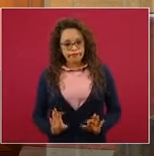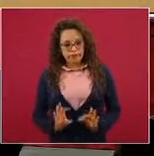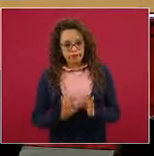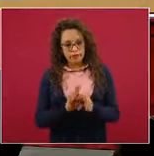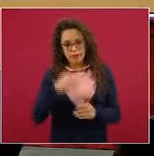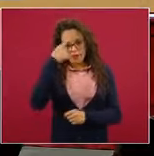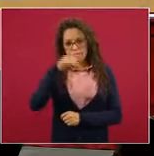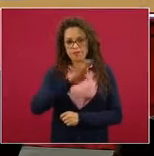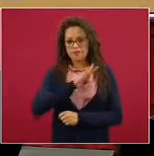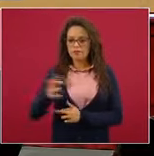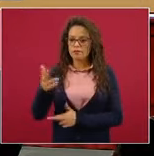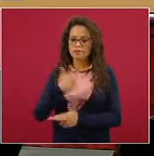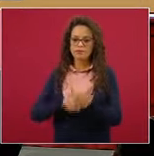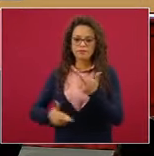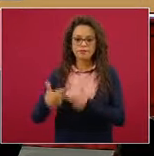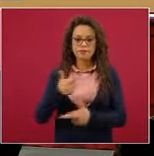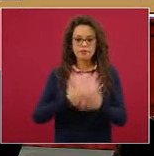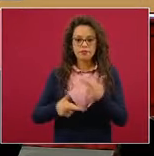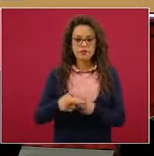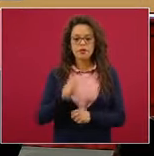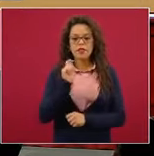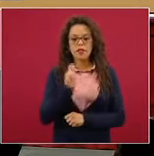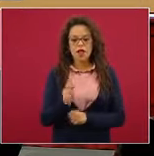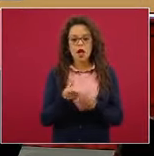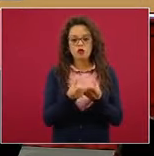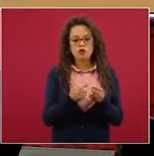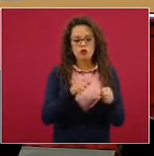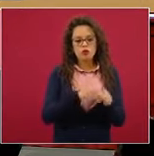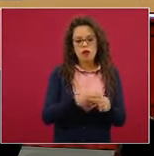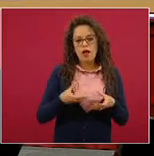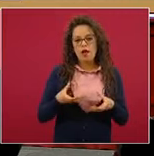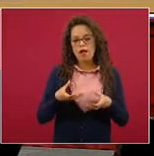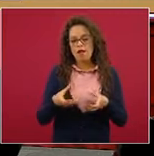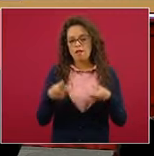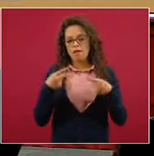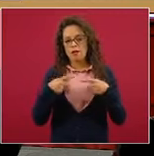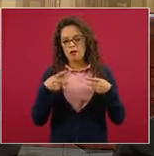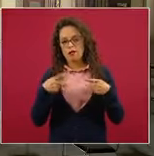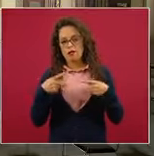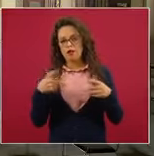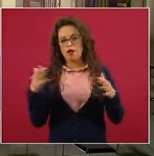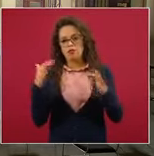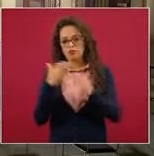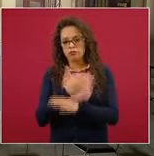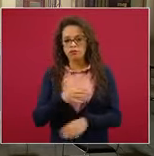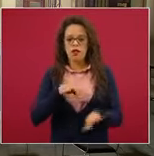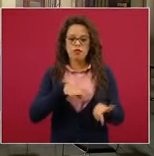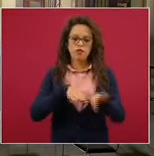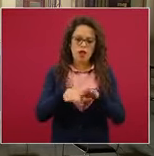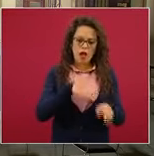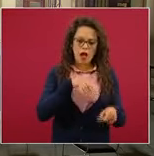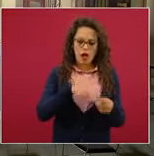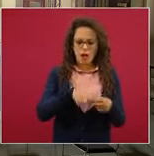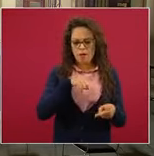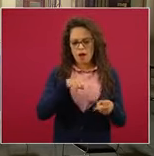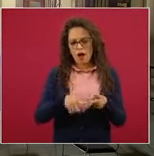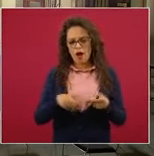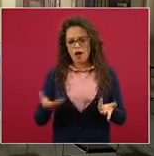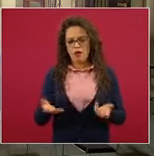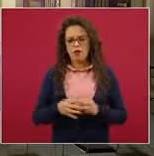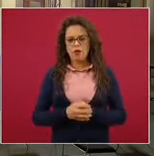la vida social, al espacio público, a las actividades laborales no